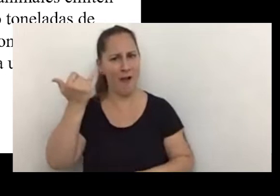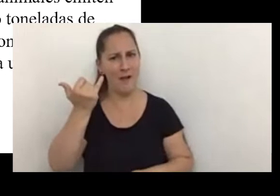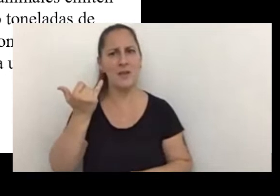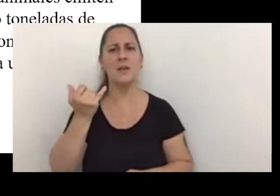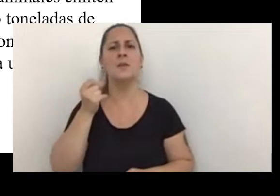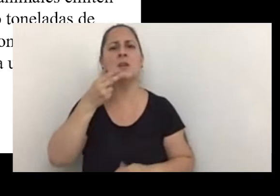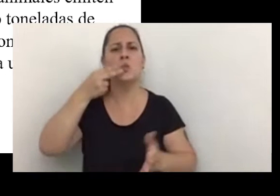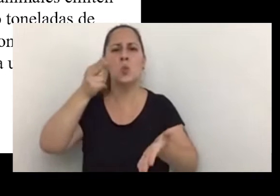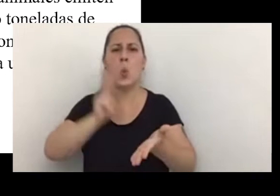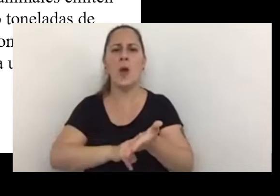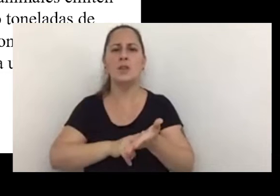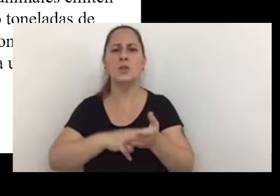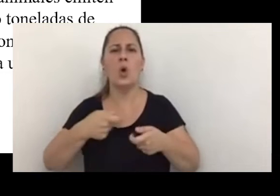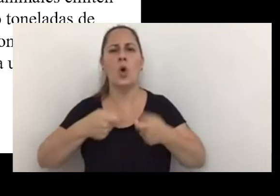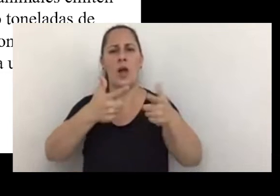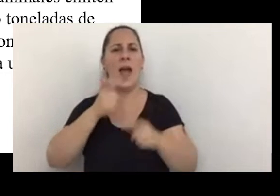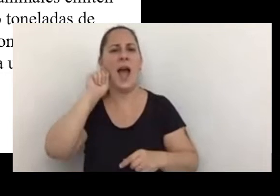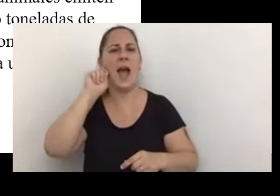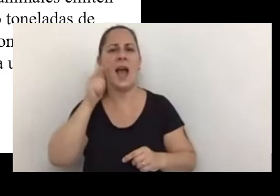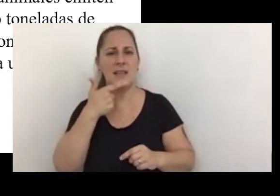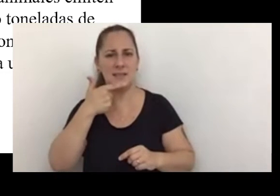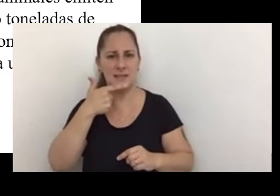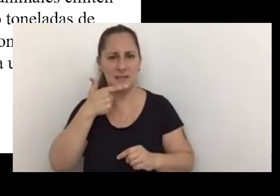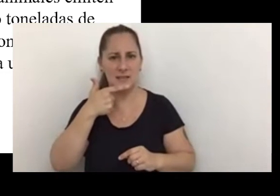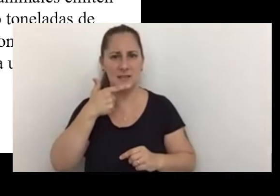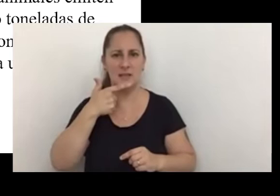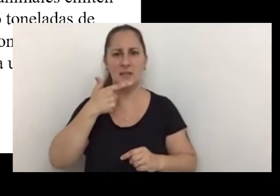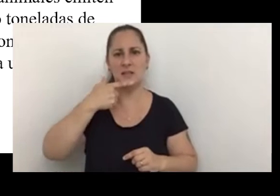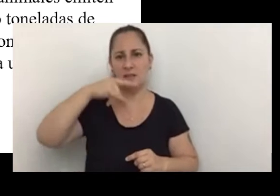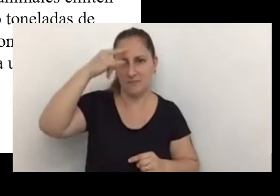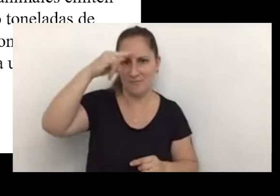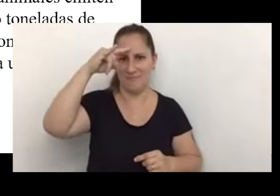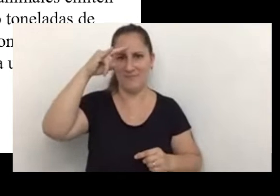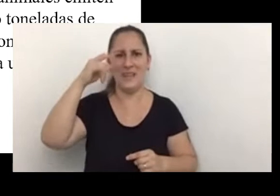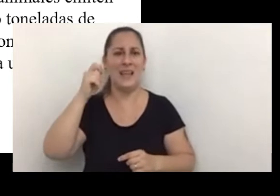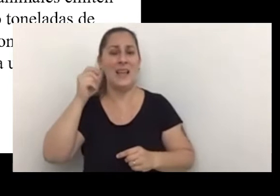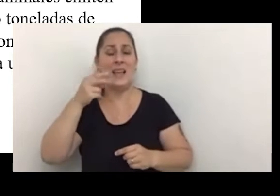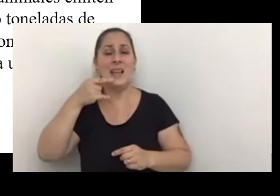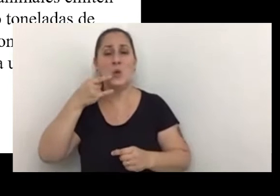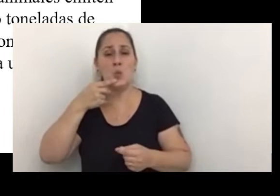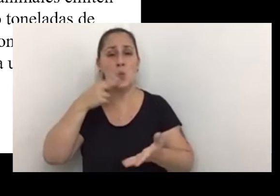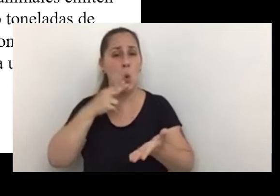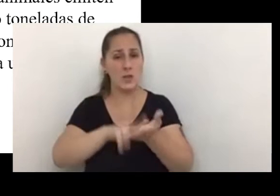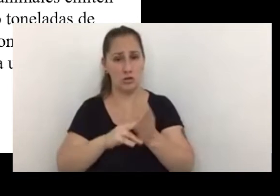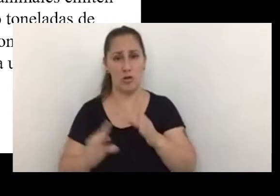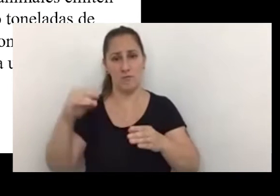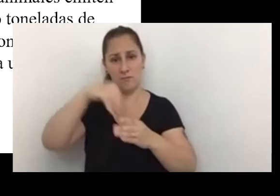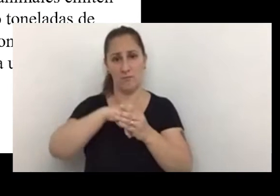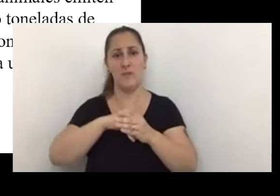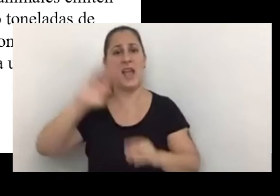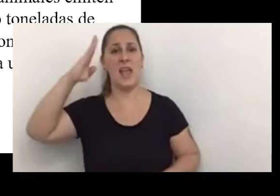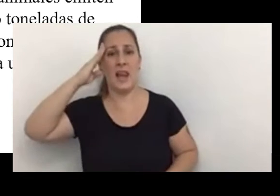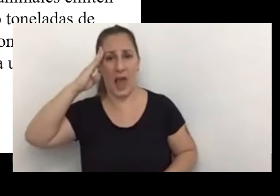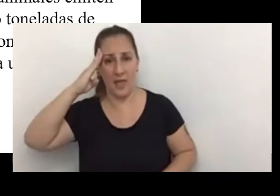la emisión de gases del ganado doméstico. Este impuesto fue incorporado primero en Irlanda, luego en